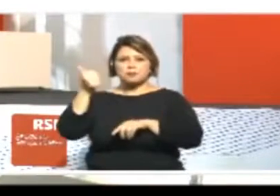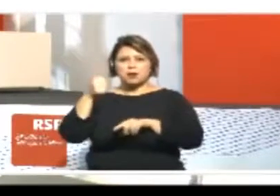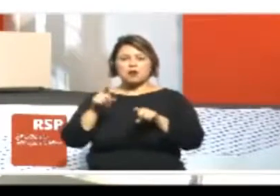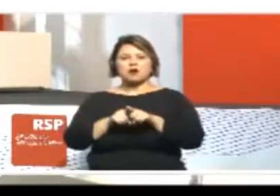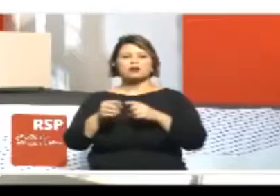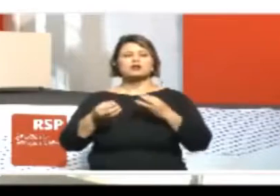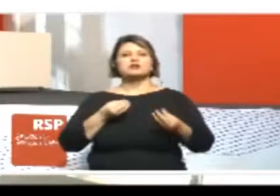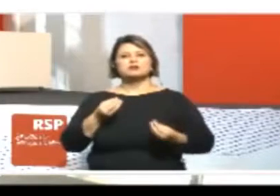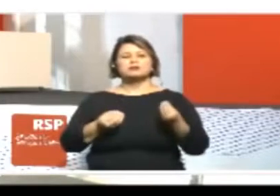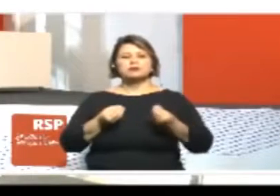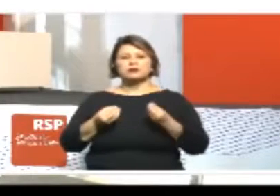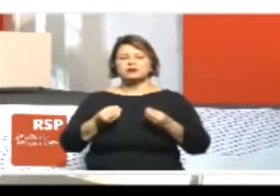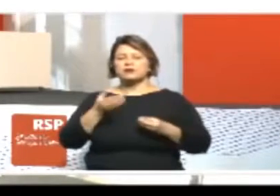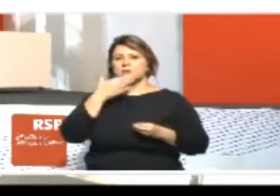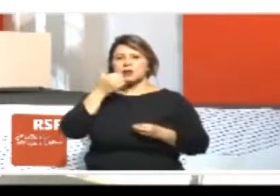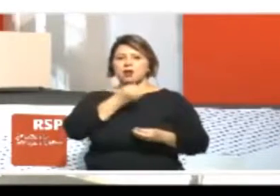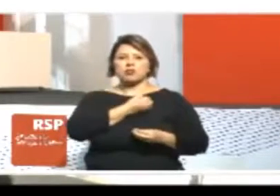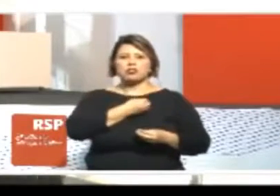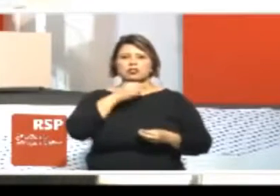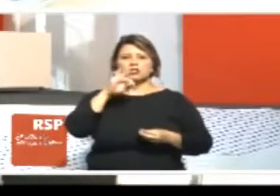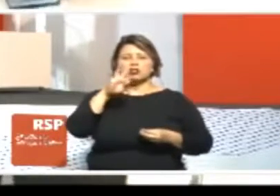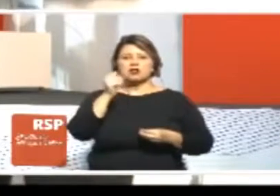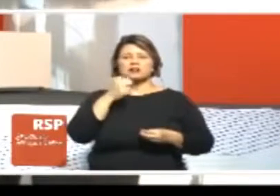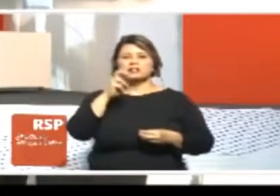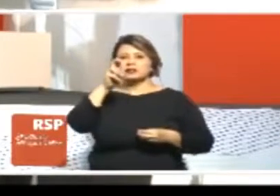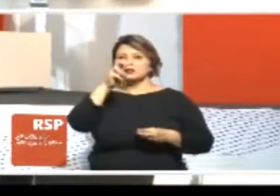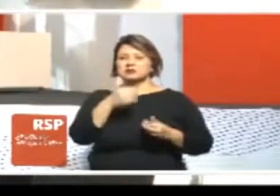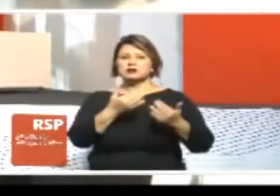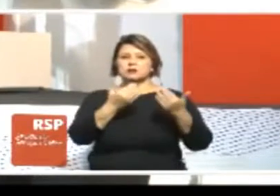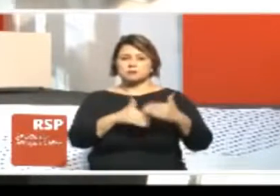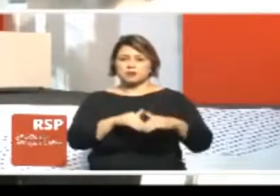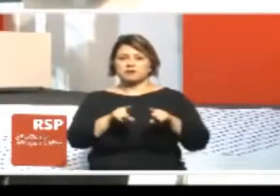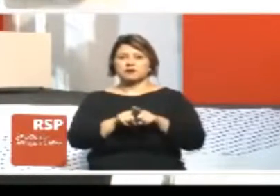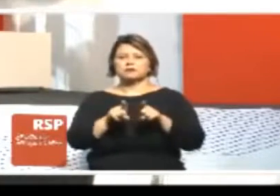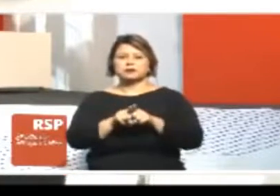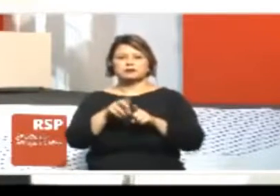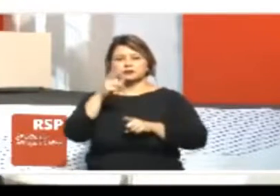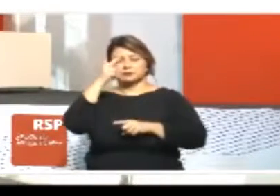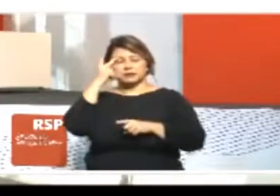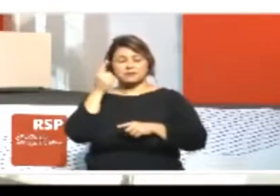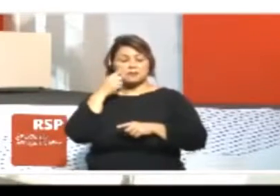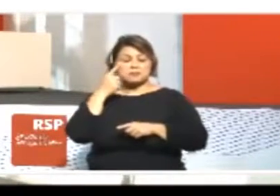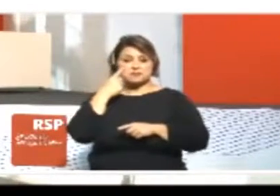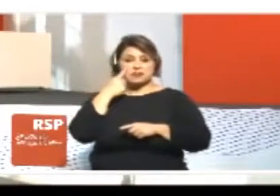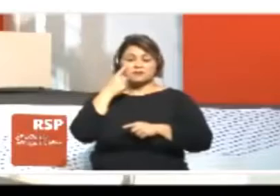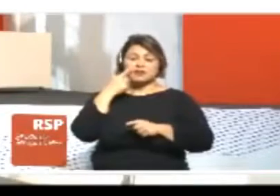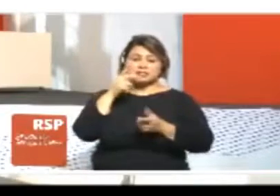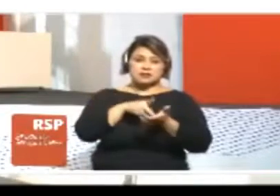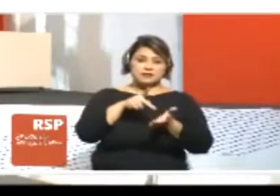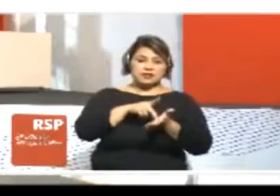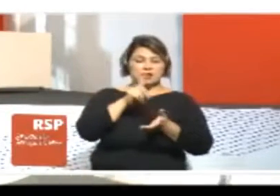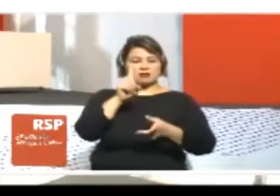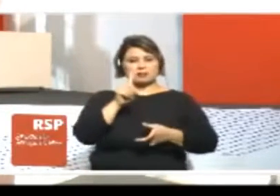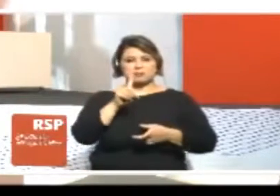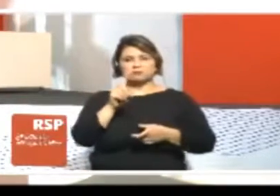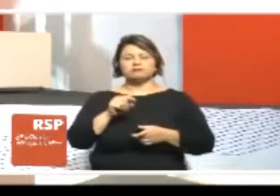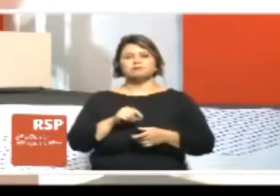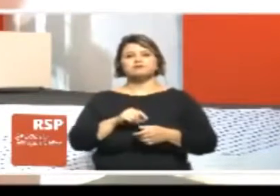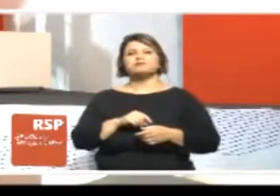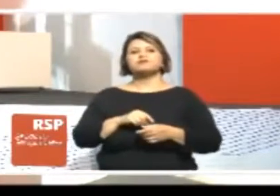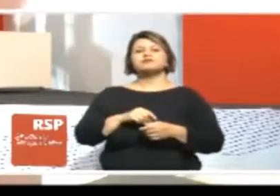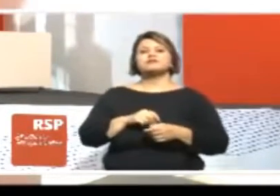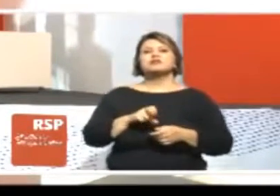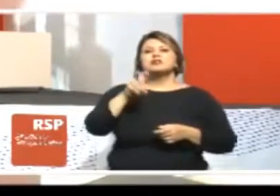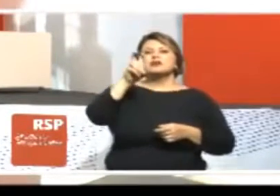5 análisis que se les hizo a los candidatos. Vamos a ver si eso es cierto. Entonces, mire, son 5 exámenes que